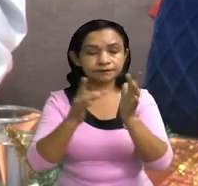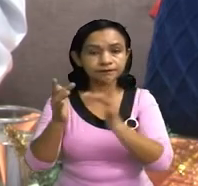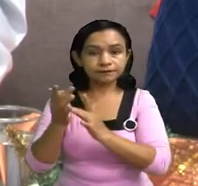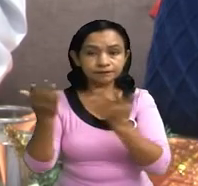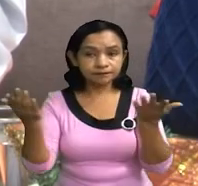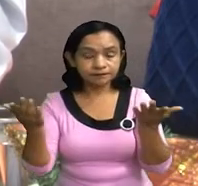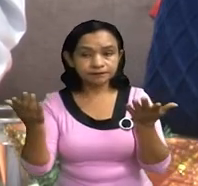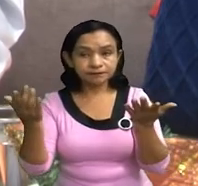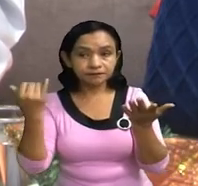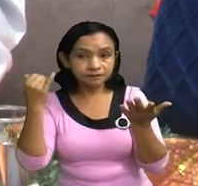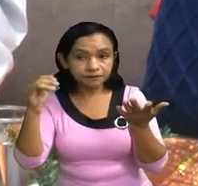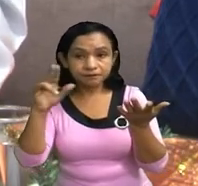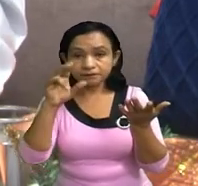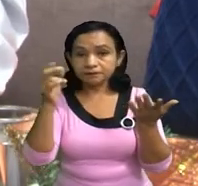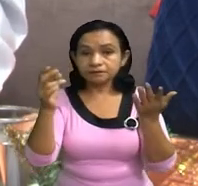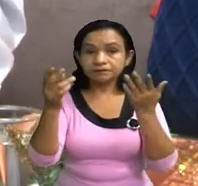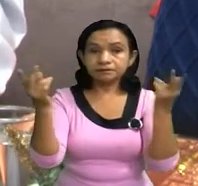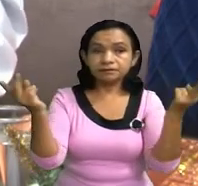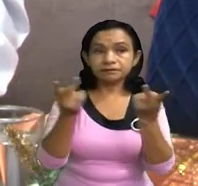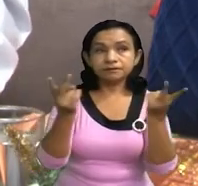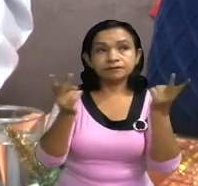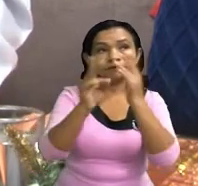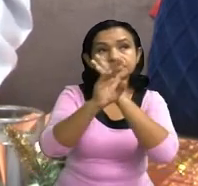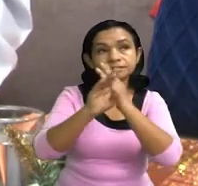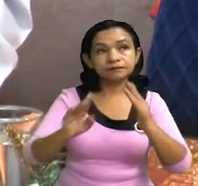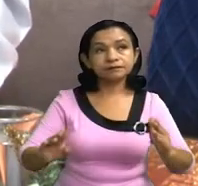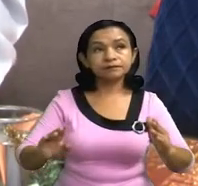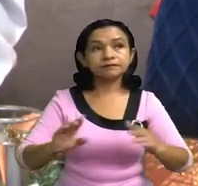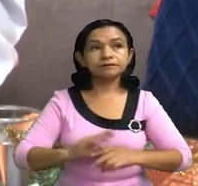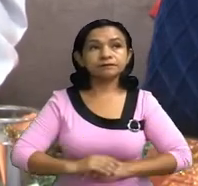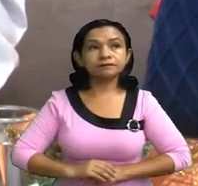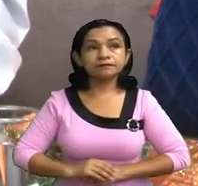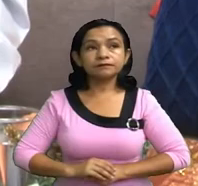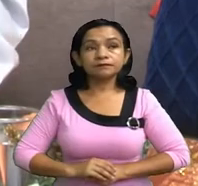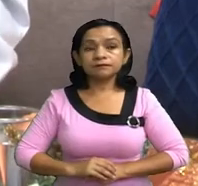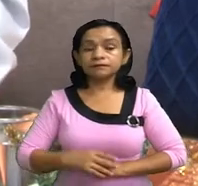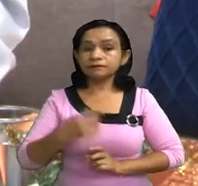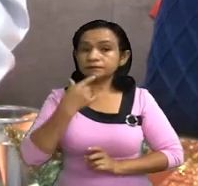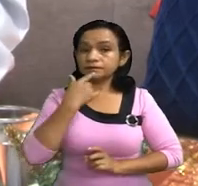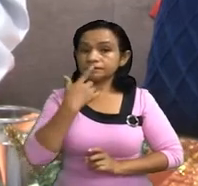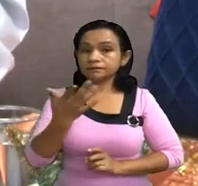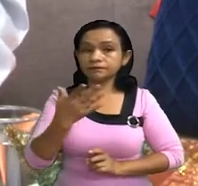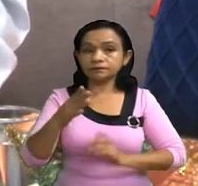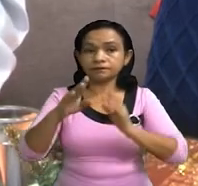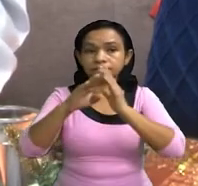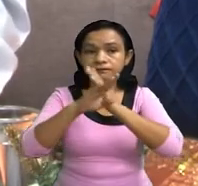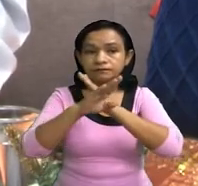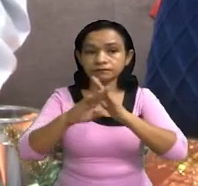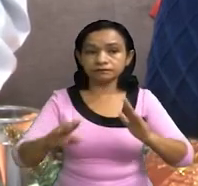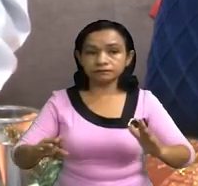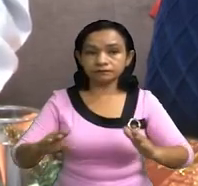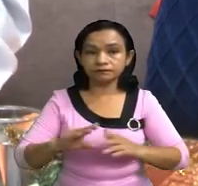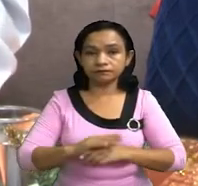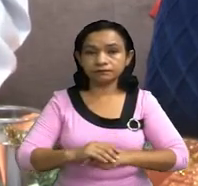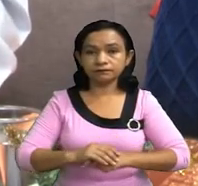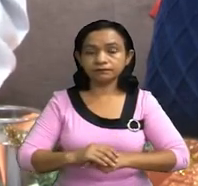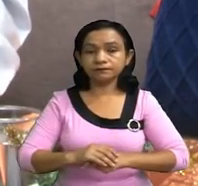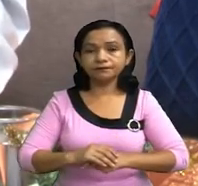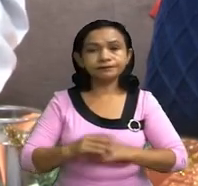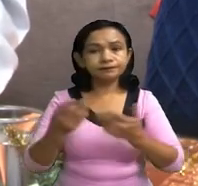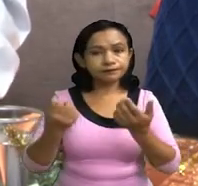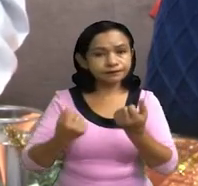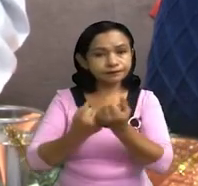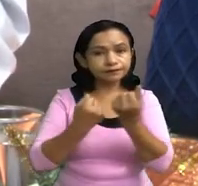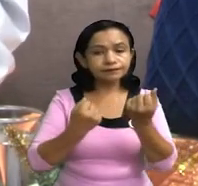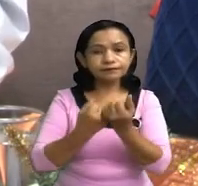cristianos, convivamos en paz. Pero ¿por qué sale este documento, según nuestra opinión, en el cual lo hemos